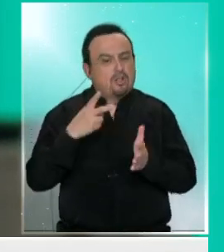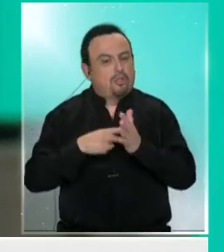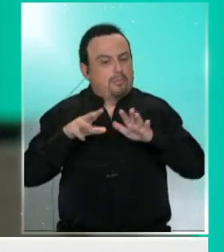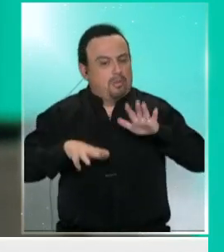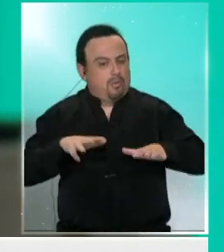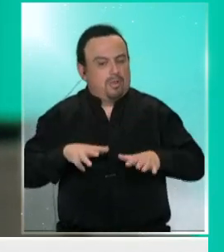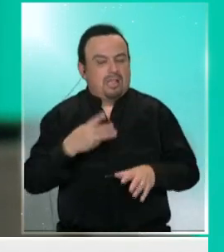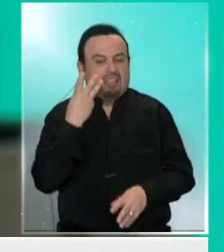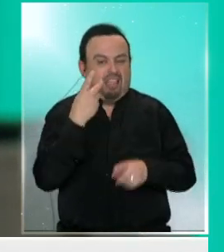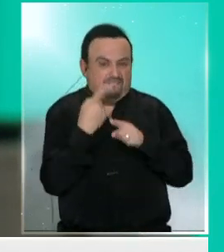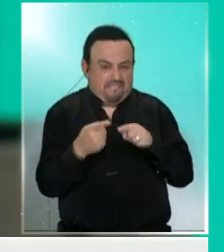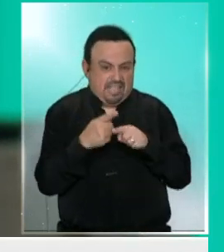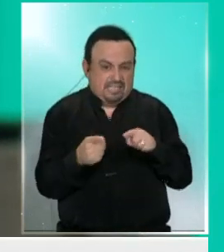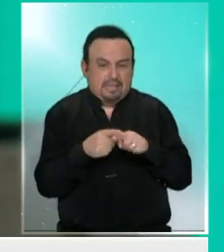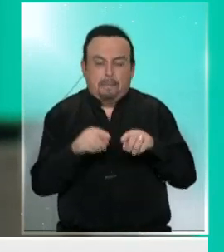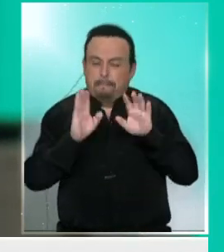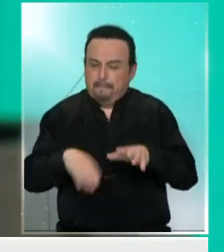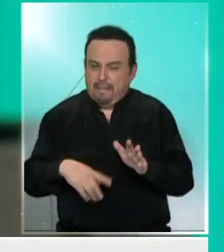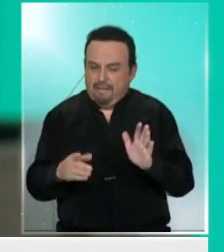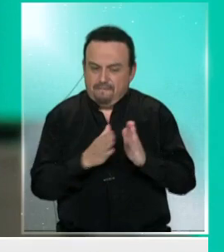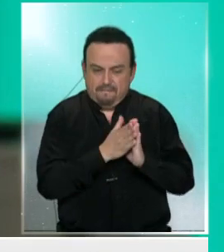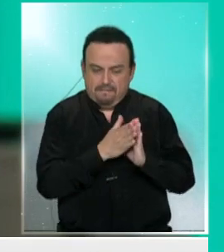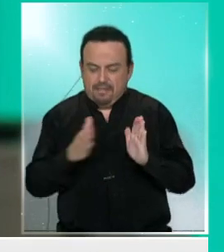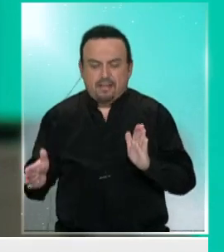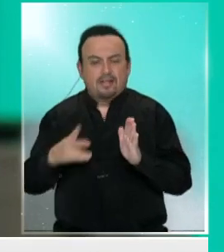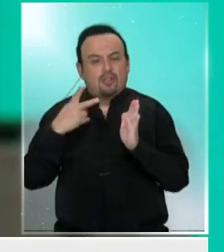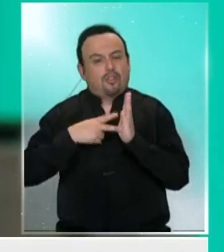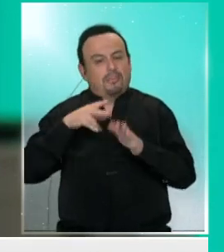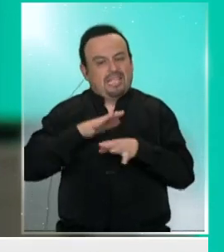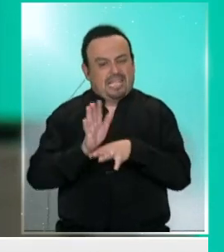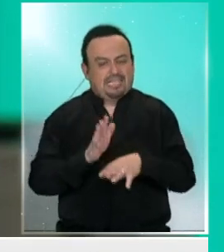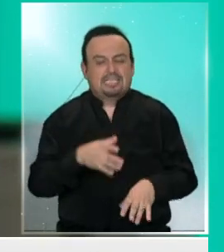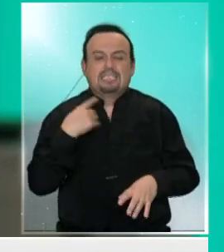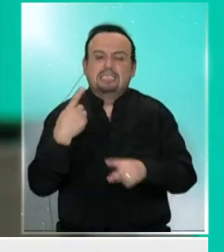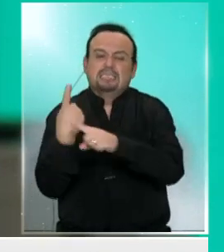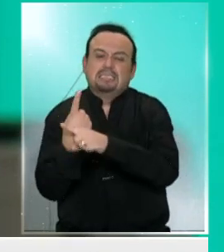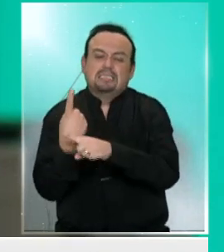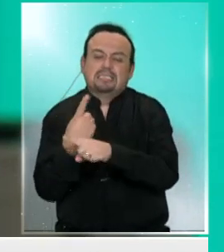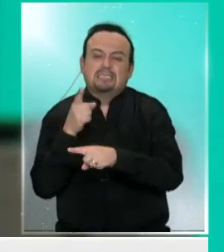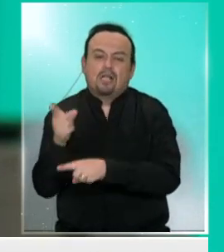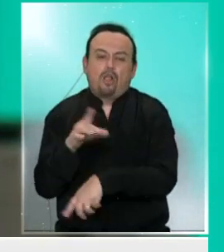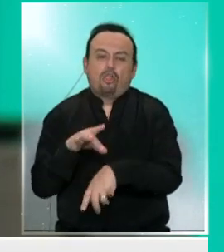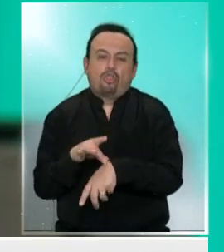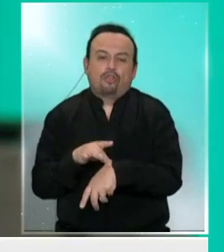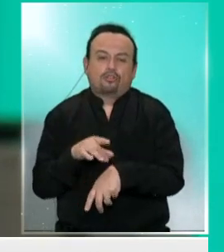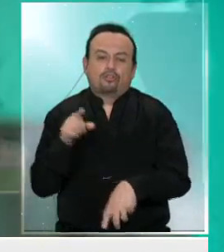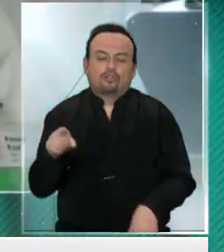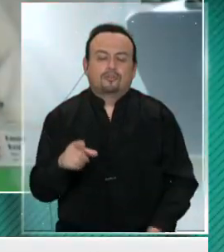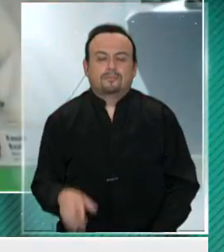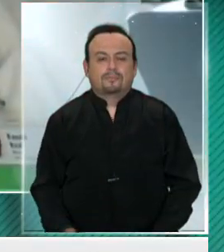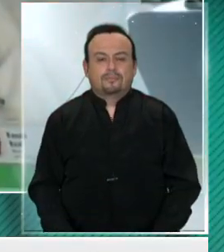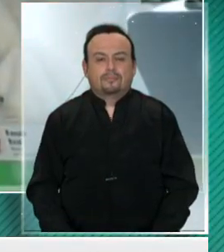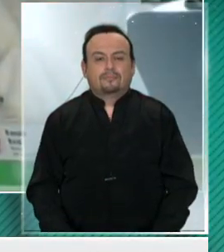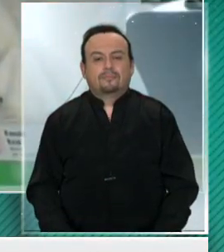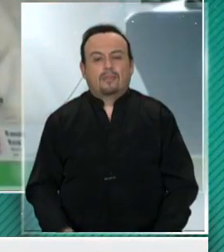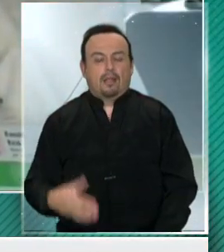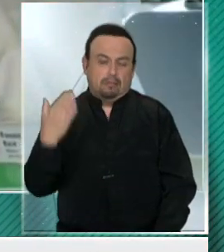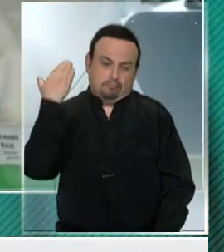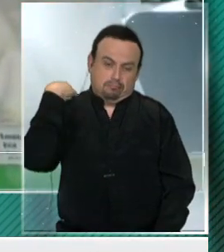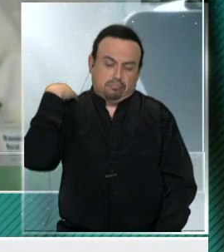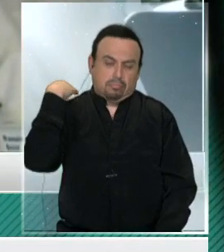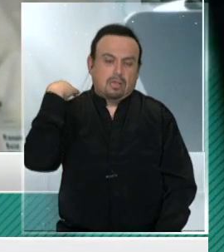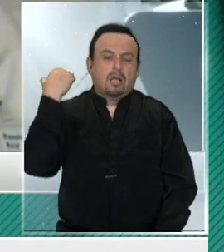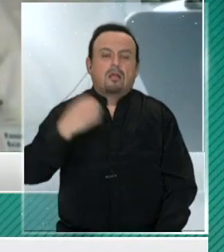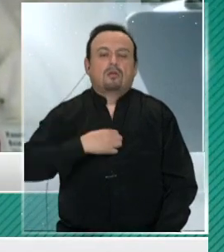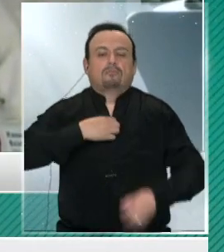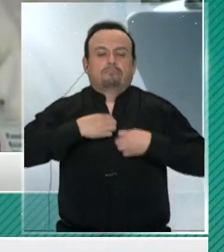3 veces más que en el mismo periodo del año 2015. Vamos a conversar de esto con el doctor Ronald Reed, que es broncopulmonar de la